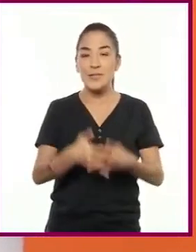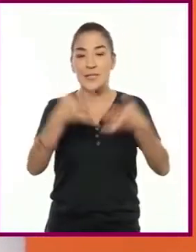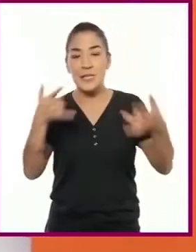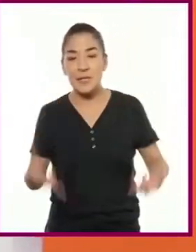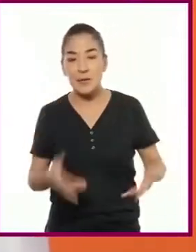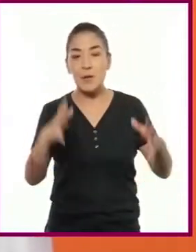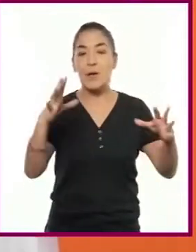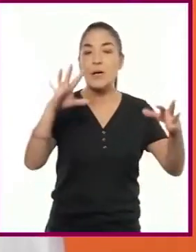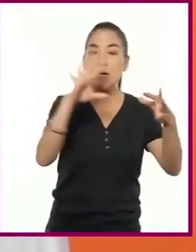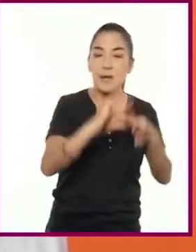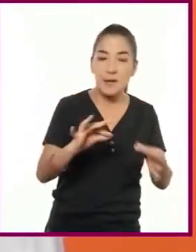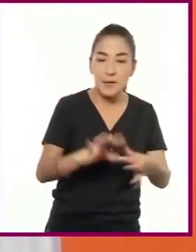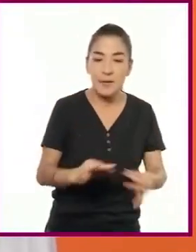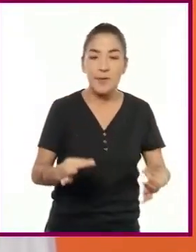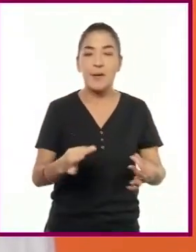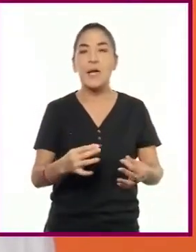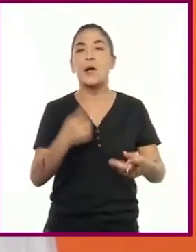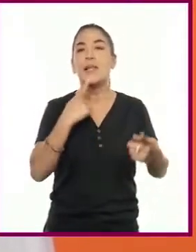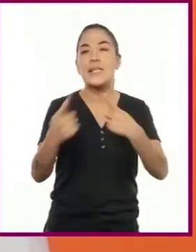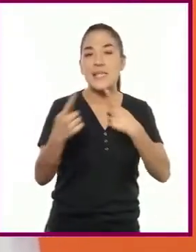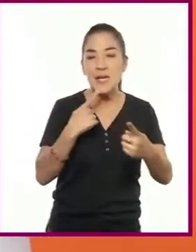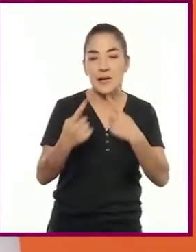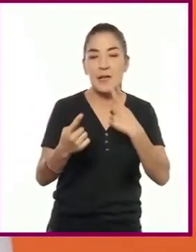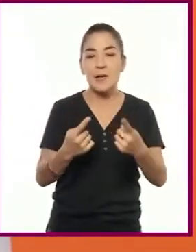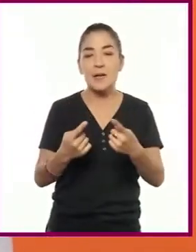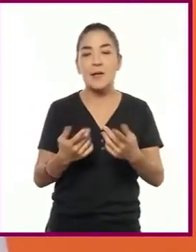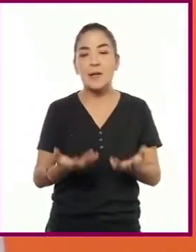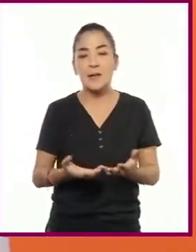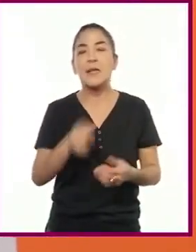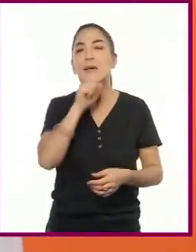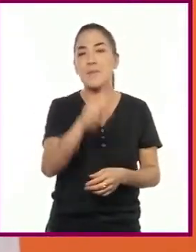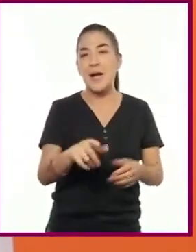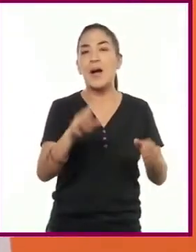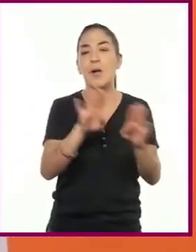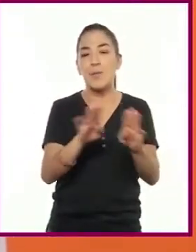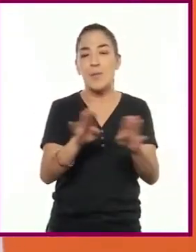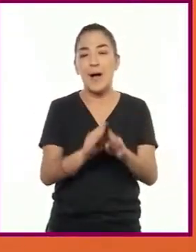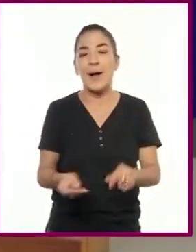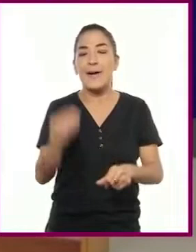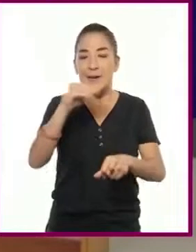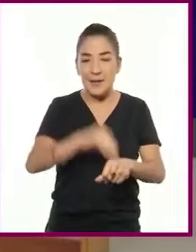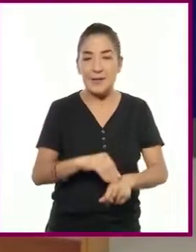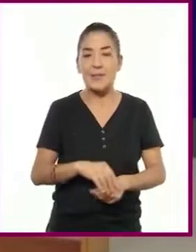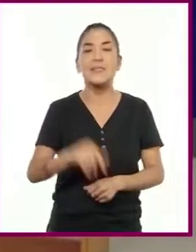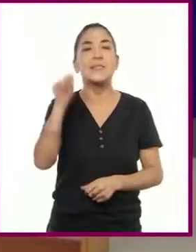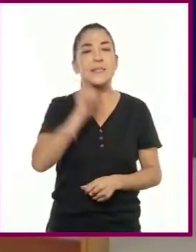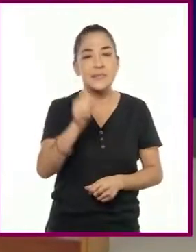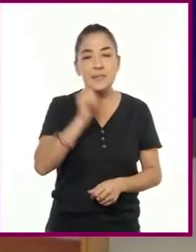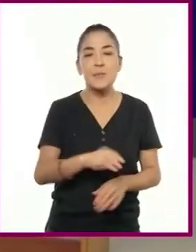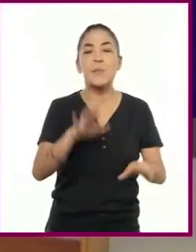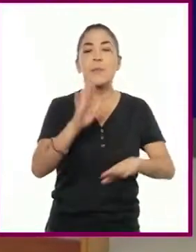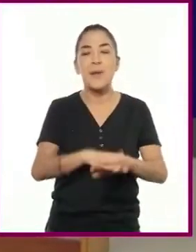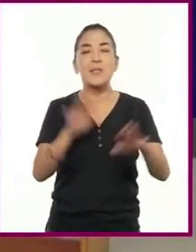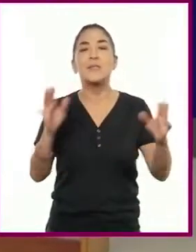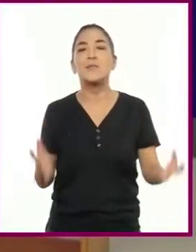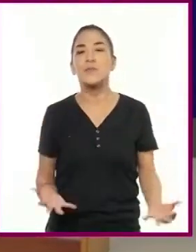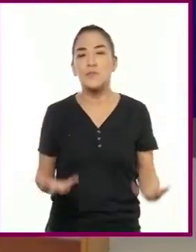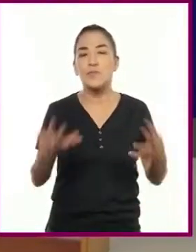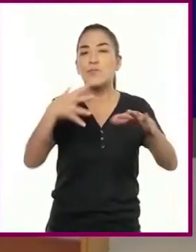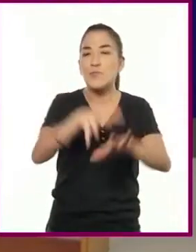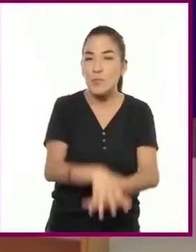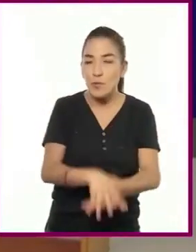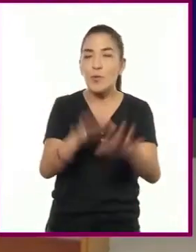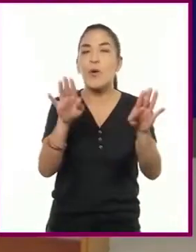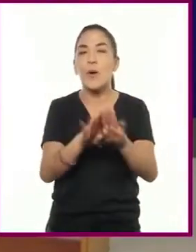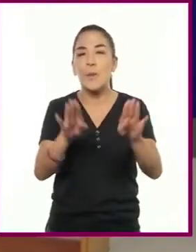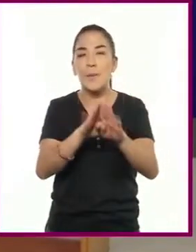la descripción, al diálogo o a la argumentación. Siempre están mezclados. El